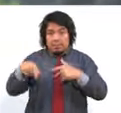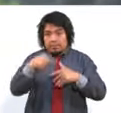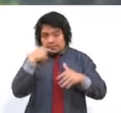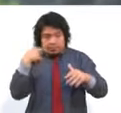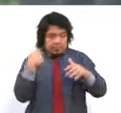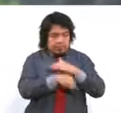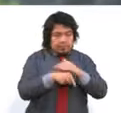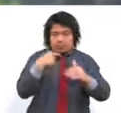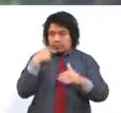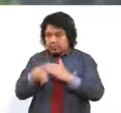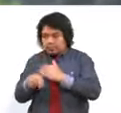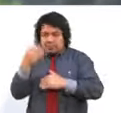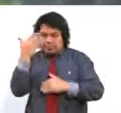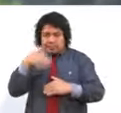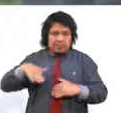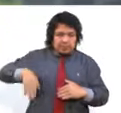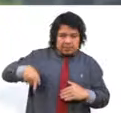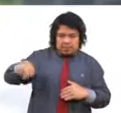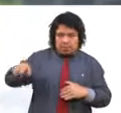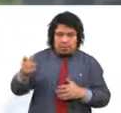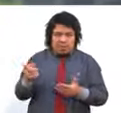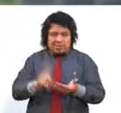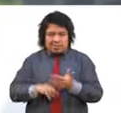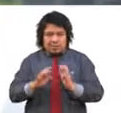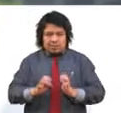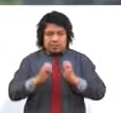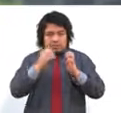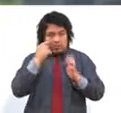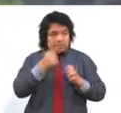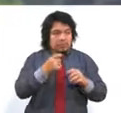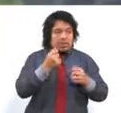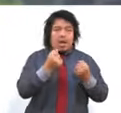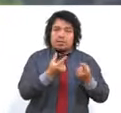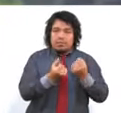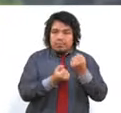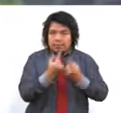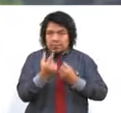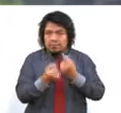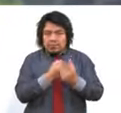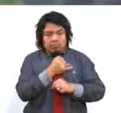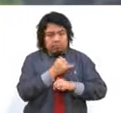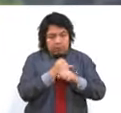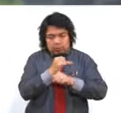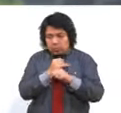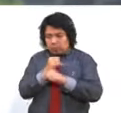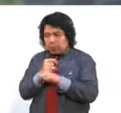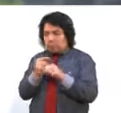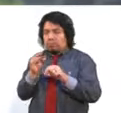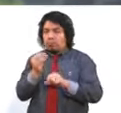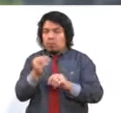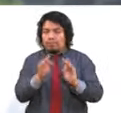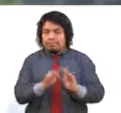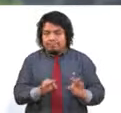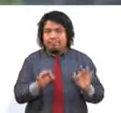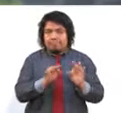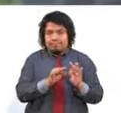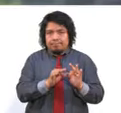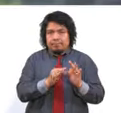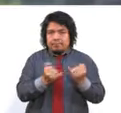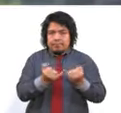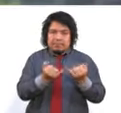lo vimos en la demostración dentro, se han desprendido importantes investigaciones y detenciones sumamente importantes.